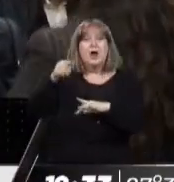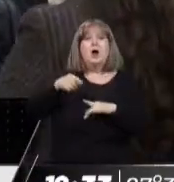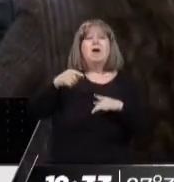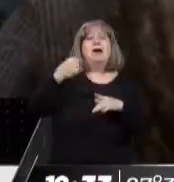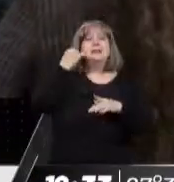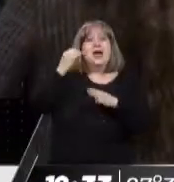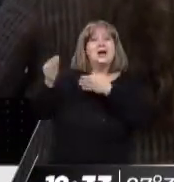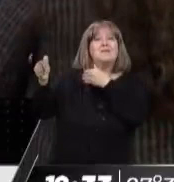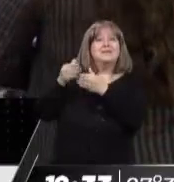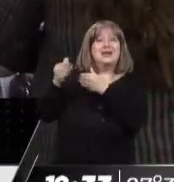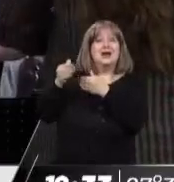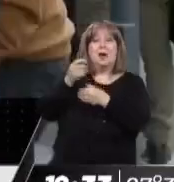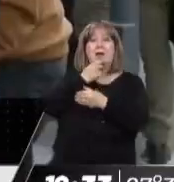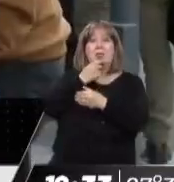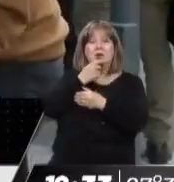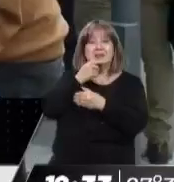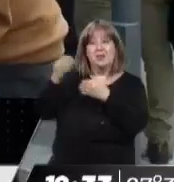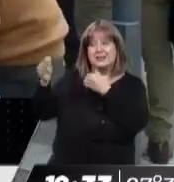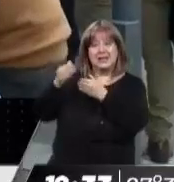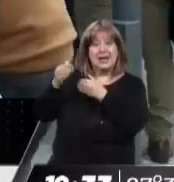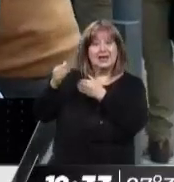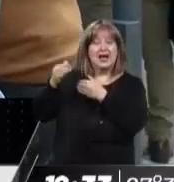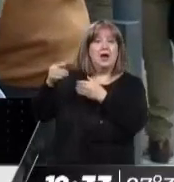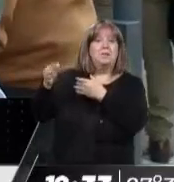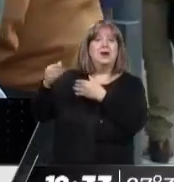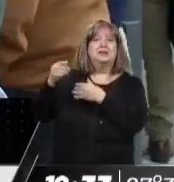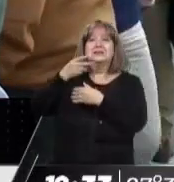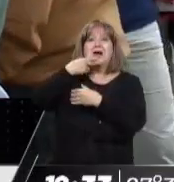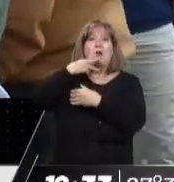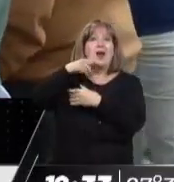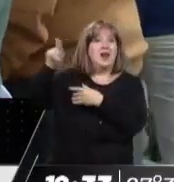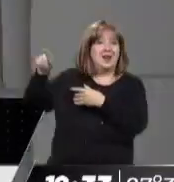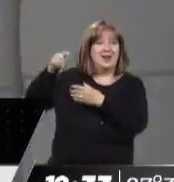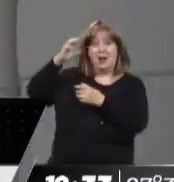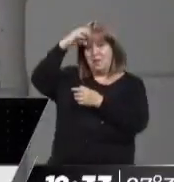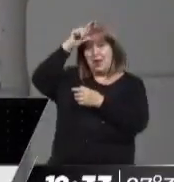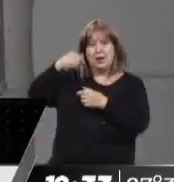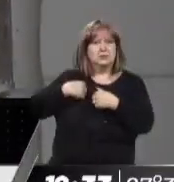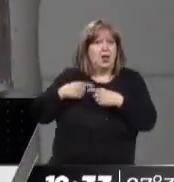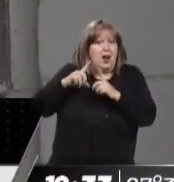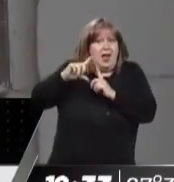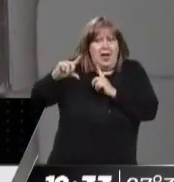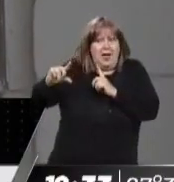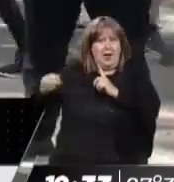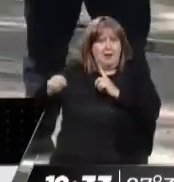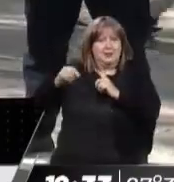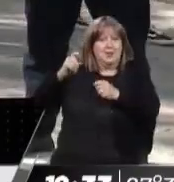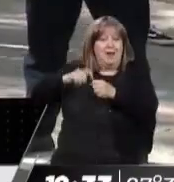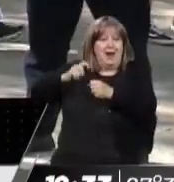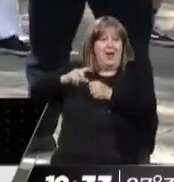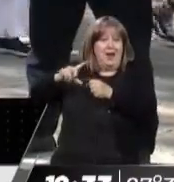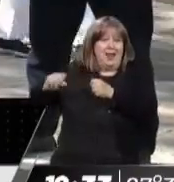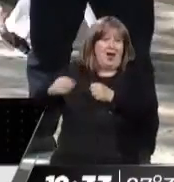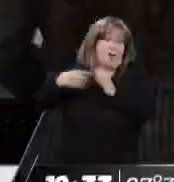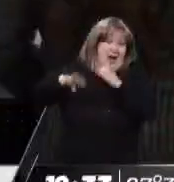minas más cercanas al Gran Mendoza, producto de la cercanía con San Juan, que las potenciales minas que tendríamos en Malargüe a